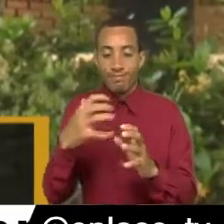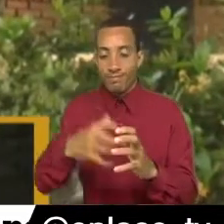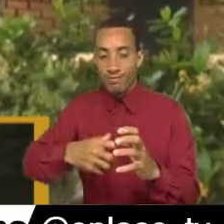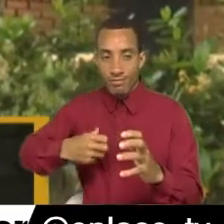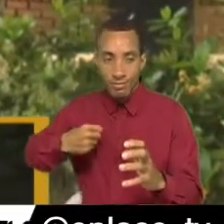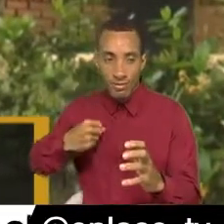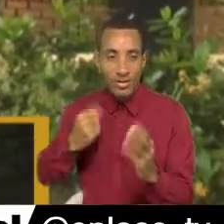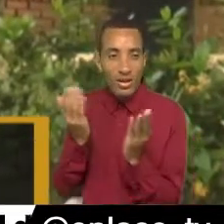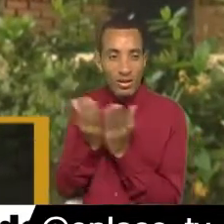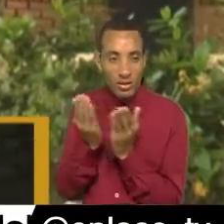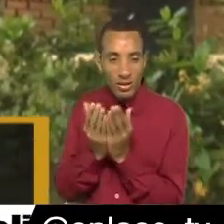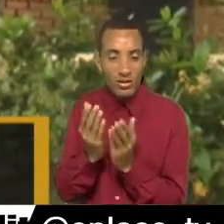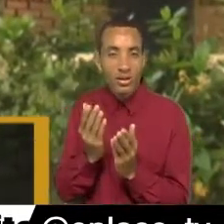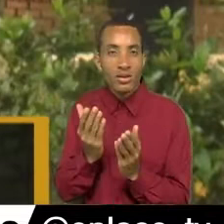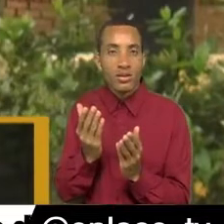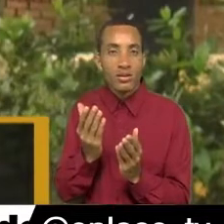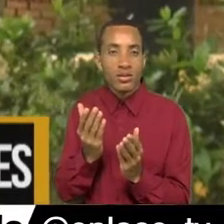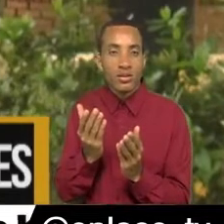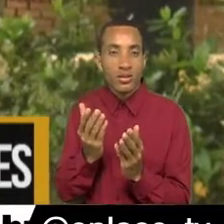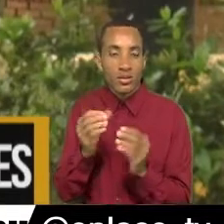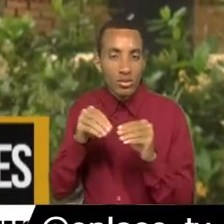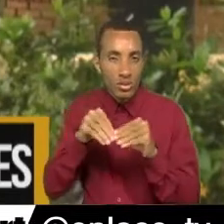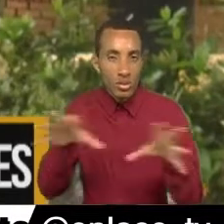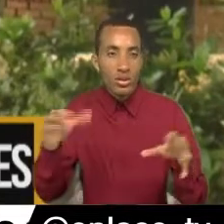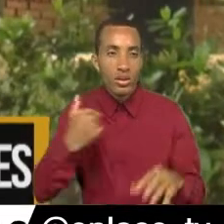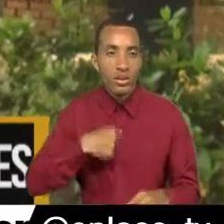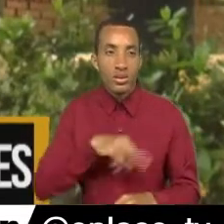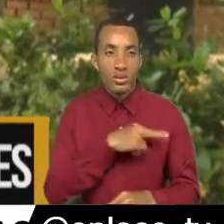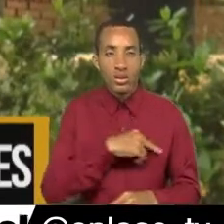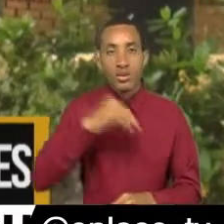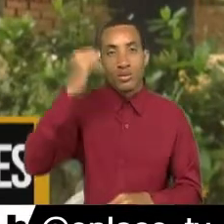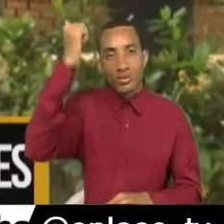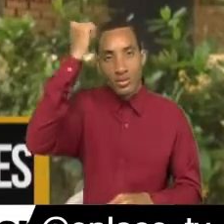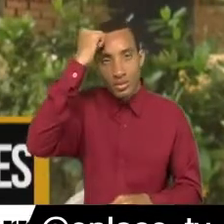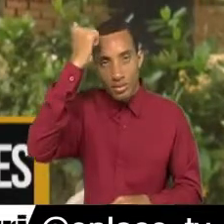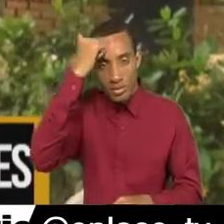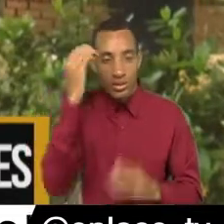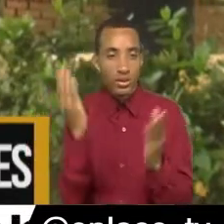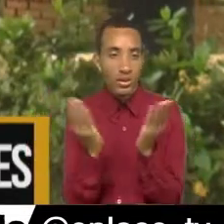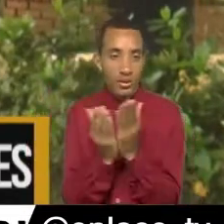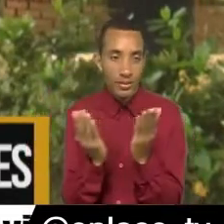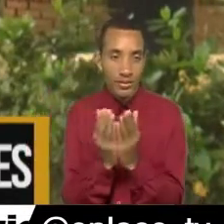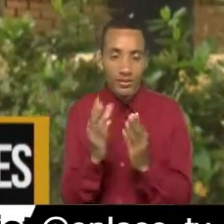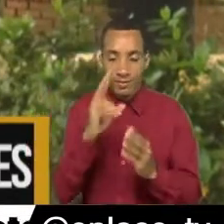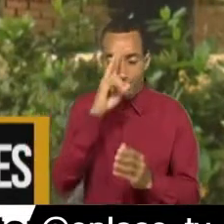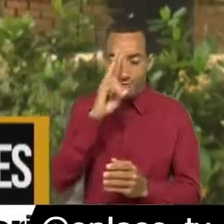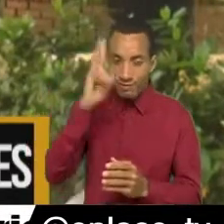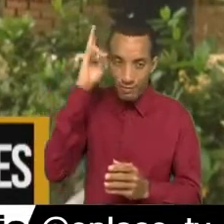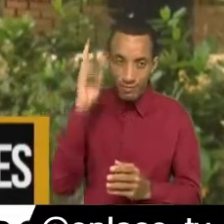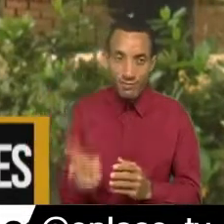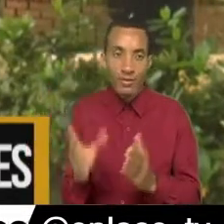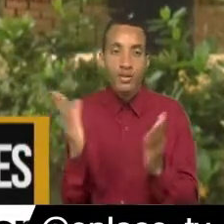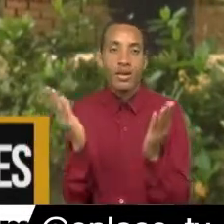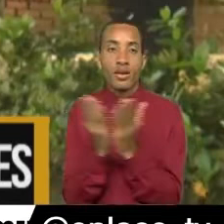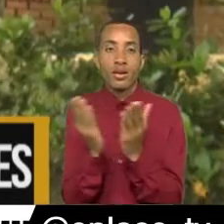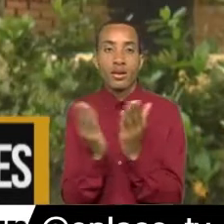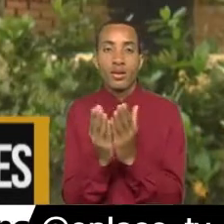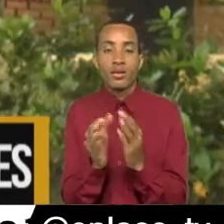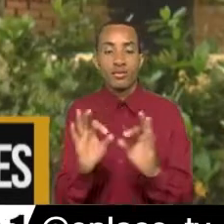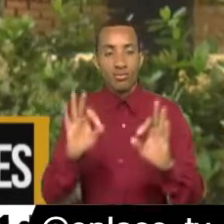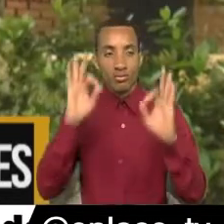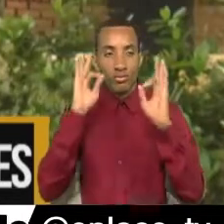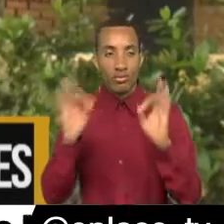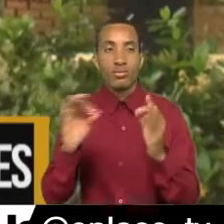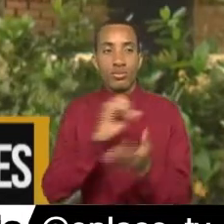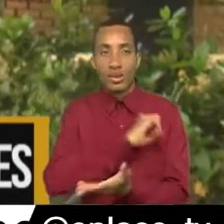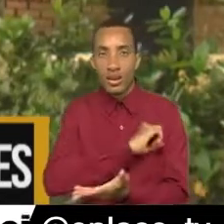como estudiantes y docentes lo que estamos exigiendo al Gobierno Nacional es que se respete y se defienda la educación pública de calidad y gratuita,